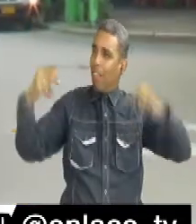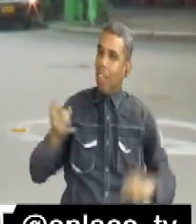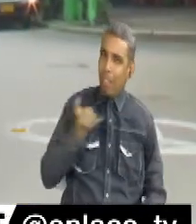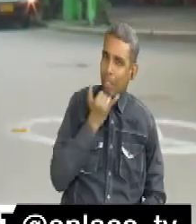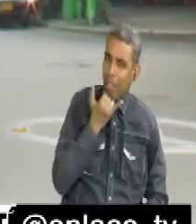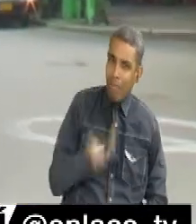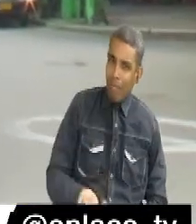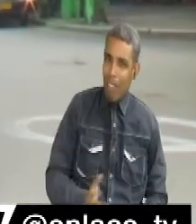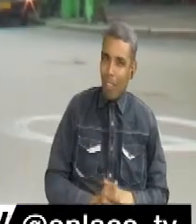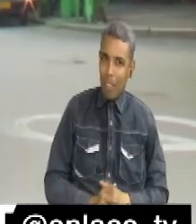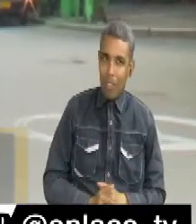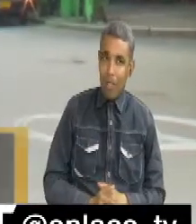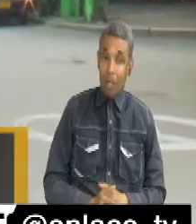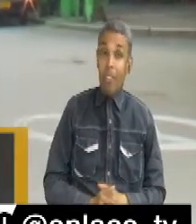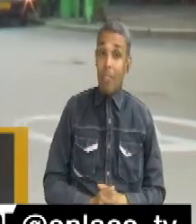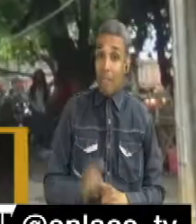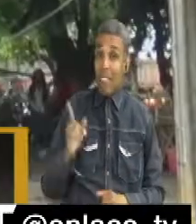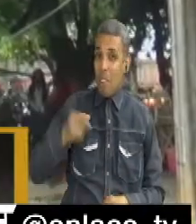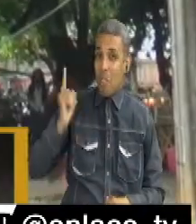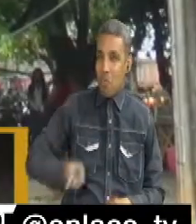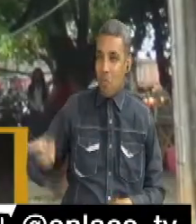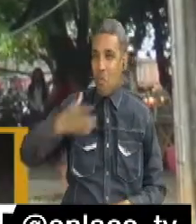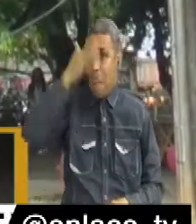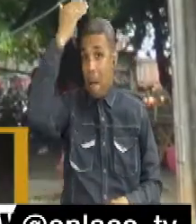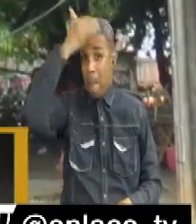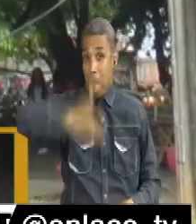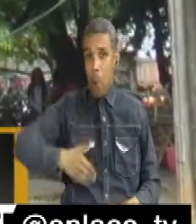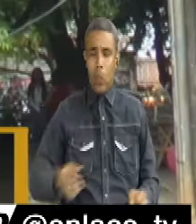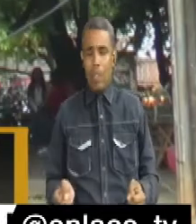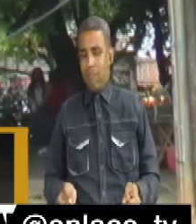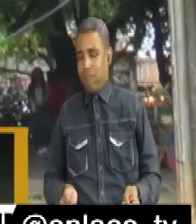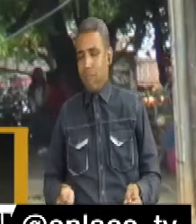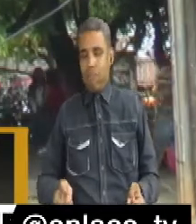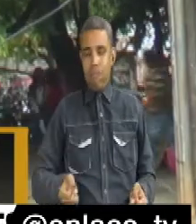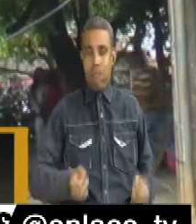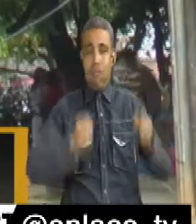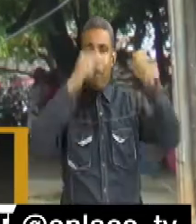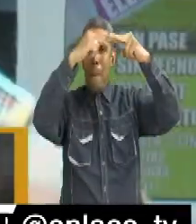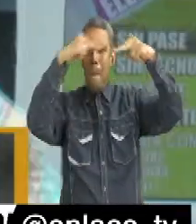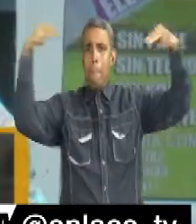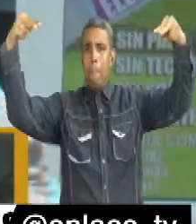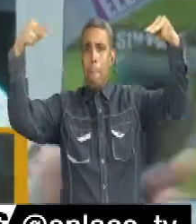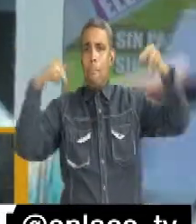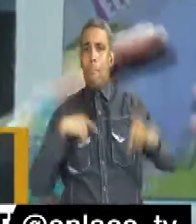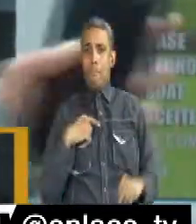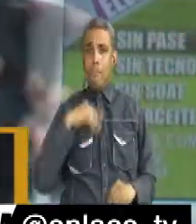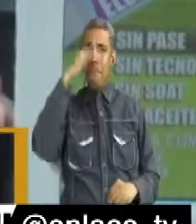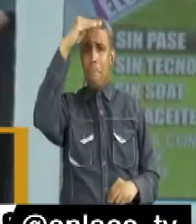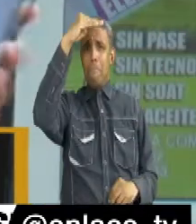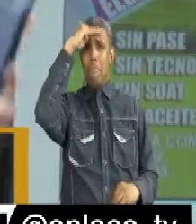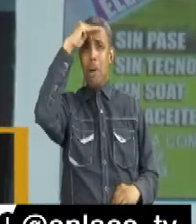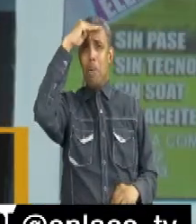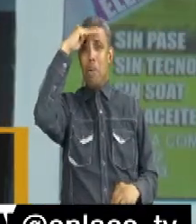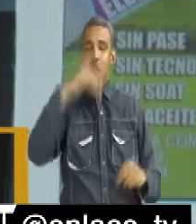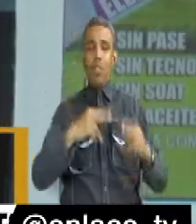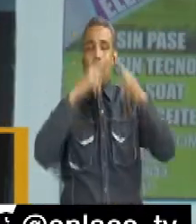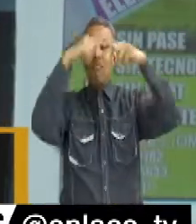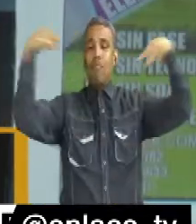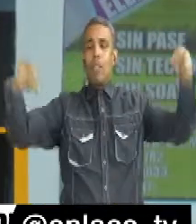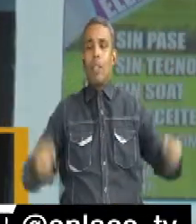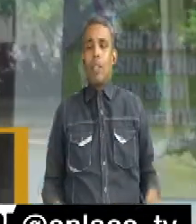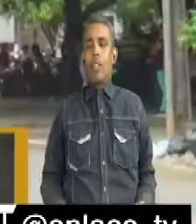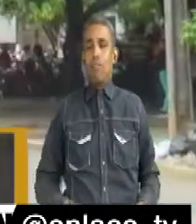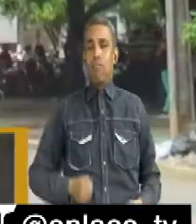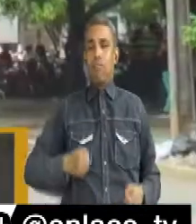Este local comercial quedó sin los servicios de luz, de internet y de televisión. El bus dañó toda la acometida